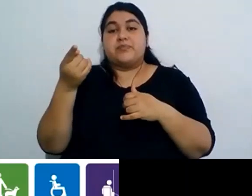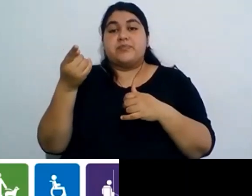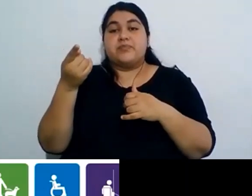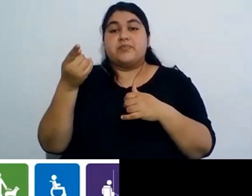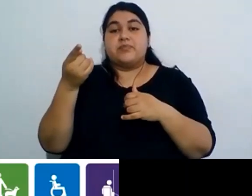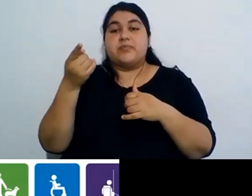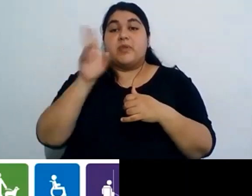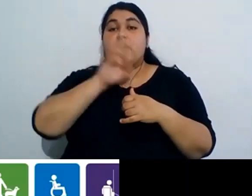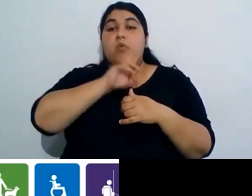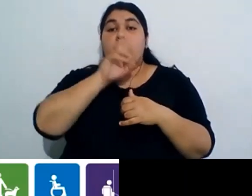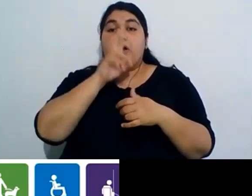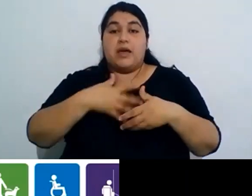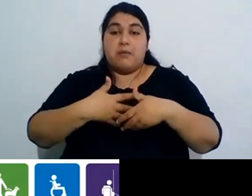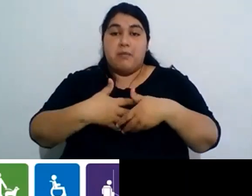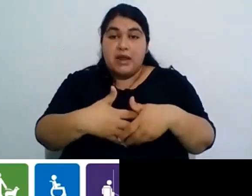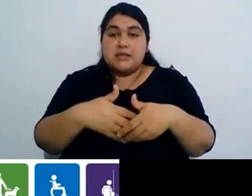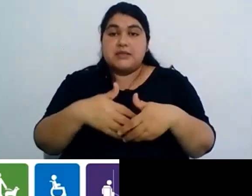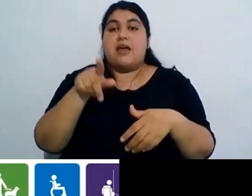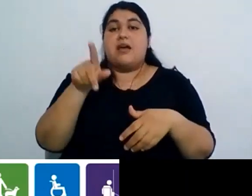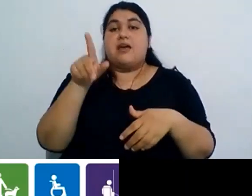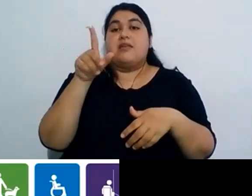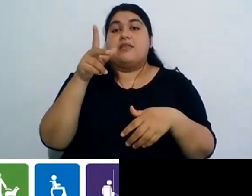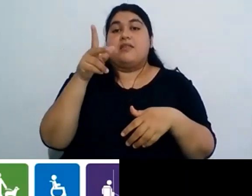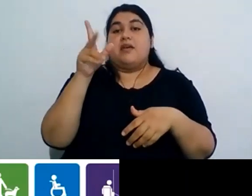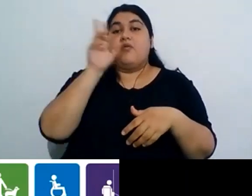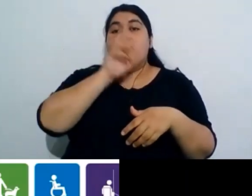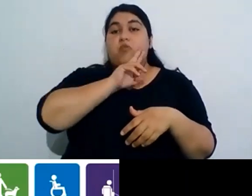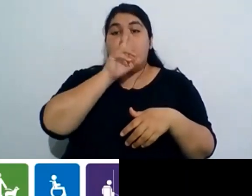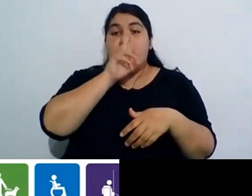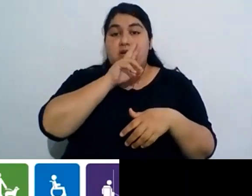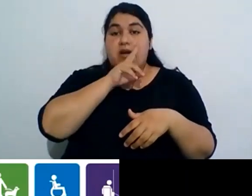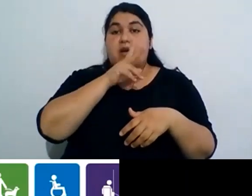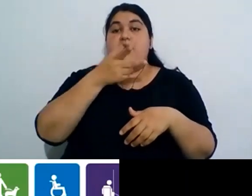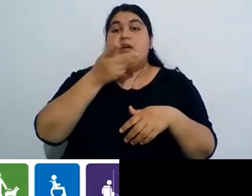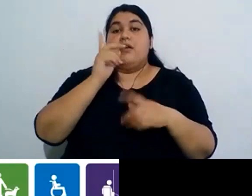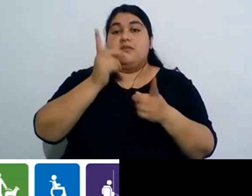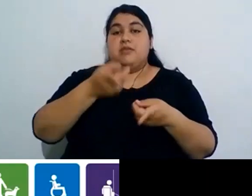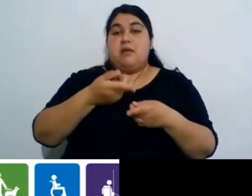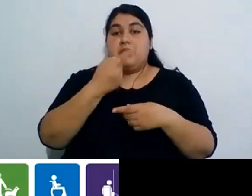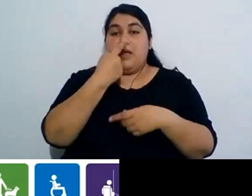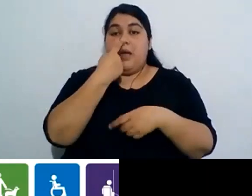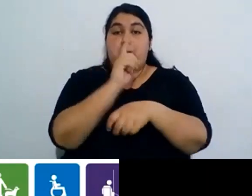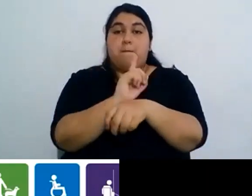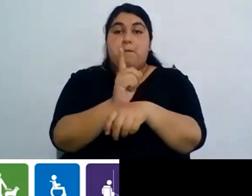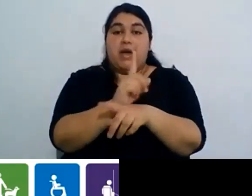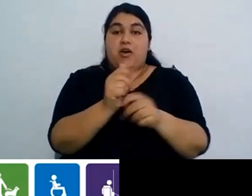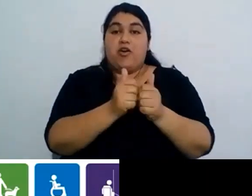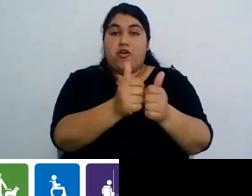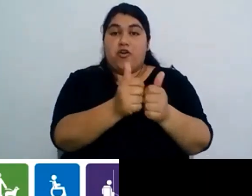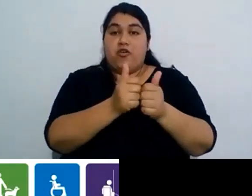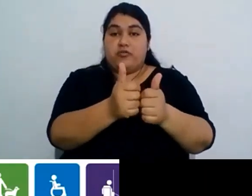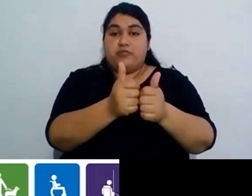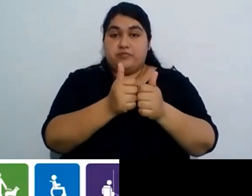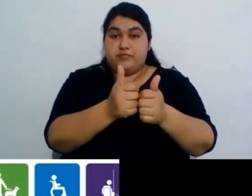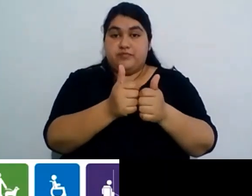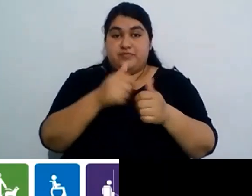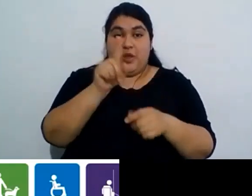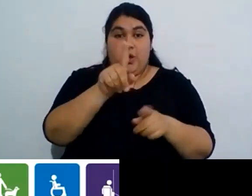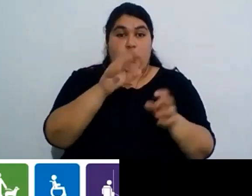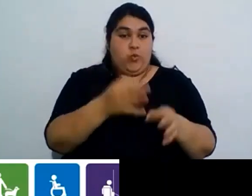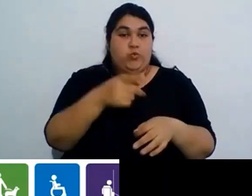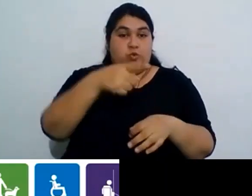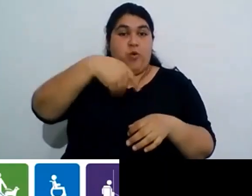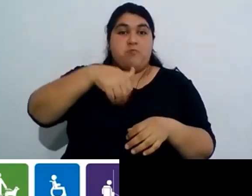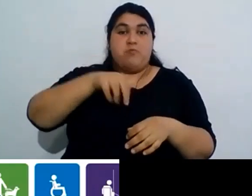una mujer embarazada, una mujer que también tiene un perro de asistencia, como el caso de Mariana, ¿no? Con